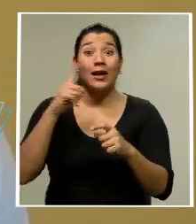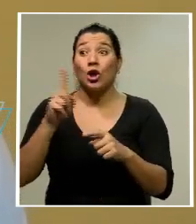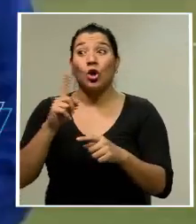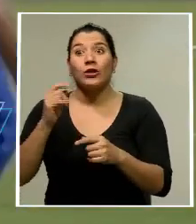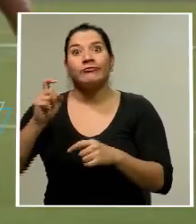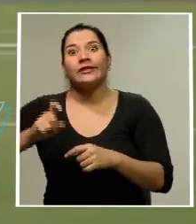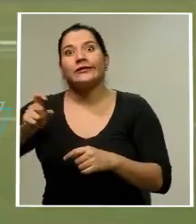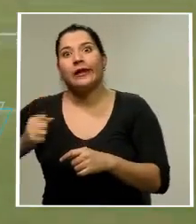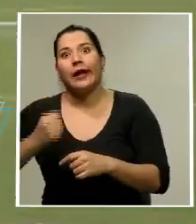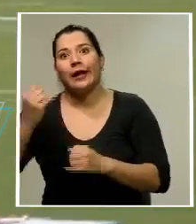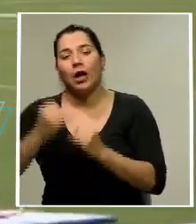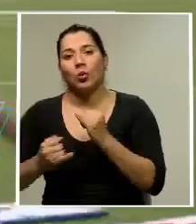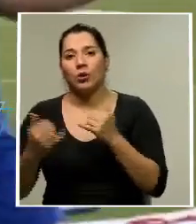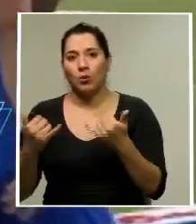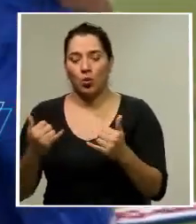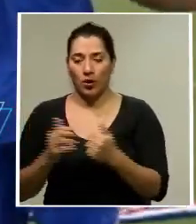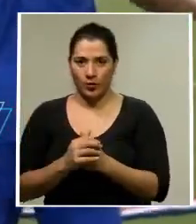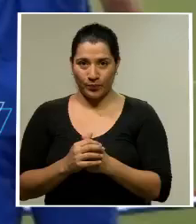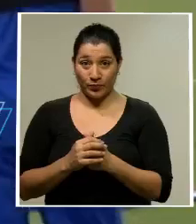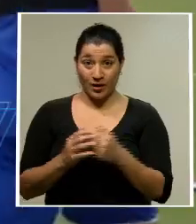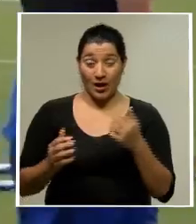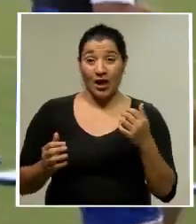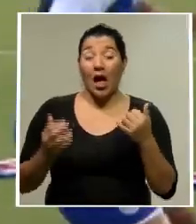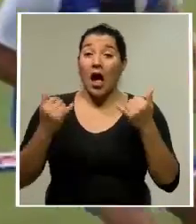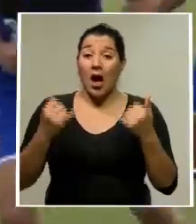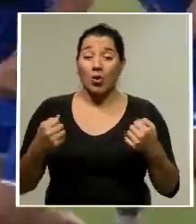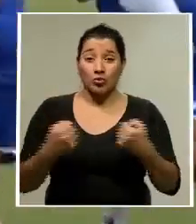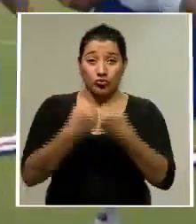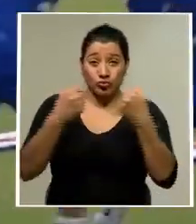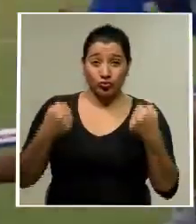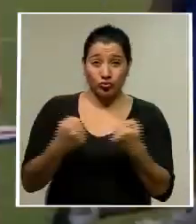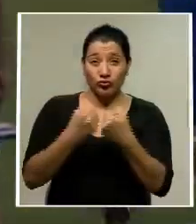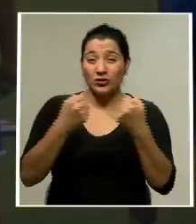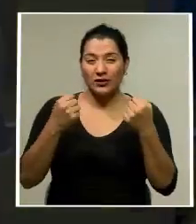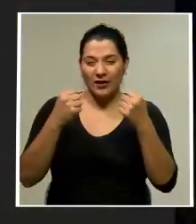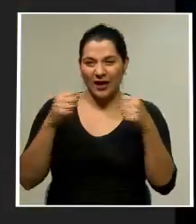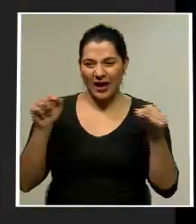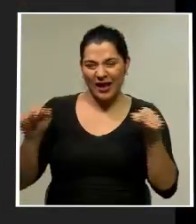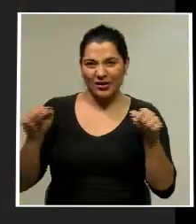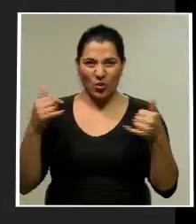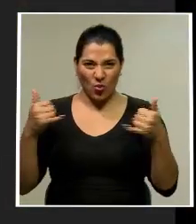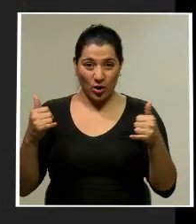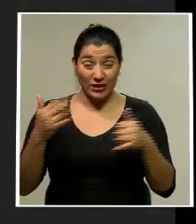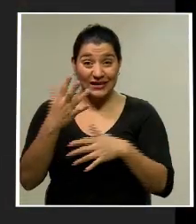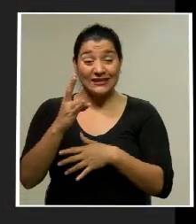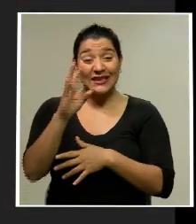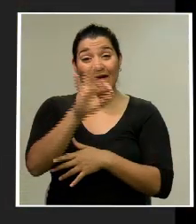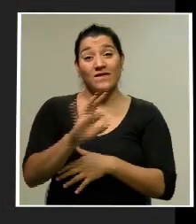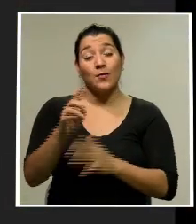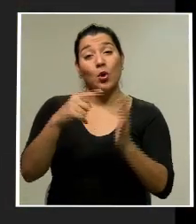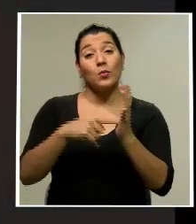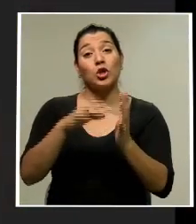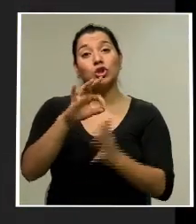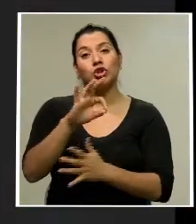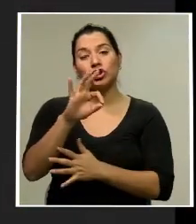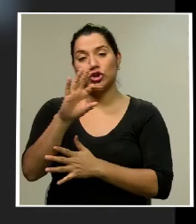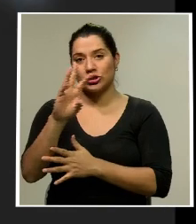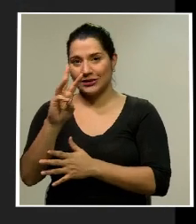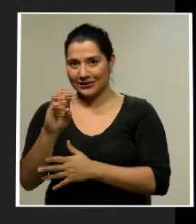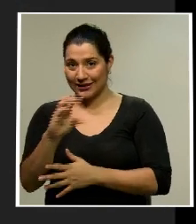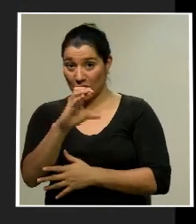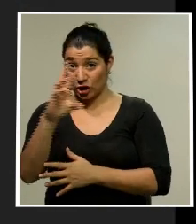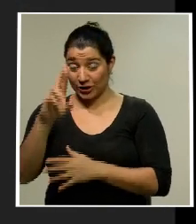partido. El balance de choques entre Costa Rica y Surinam dicta los siguientes datos. El 17 de febrero de 1960 ganó Costa